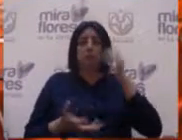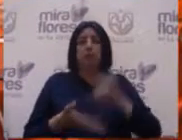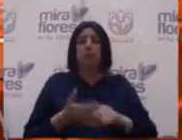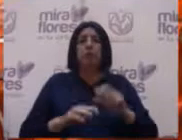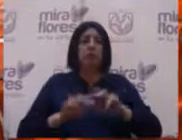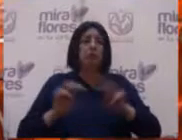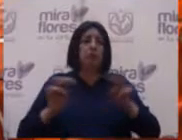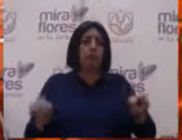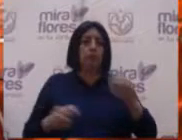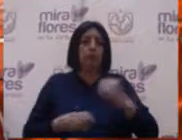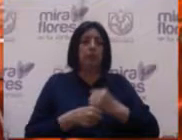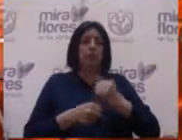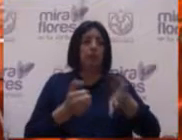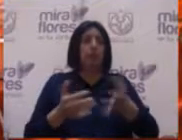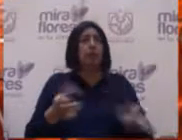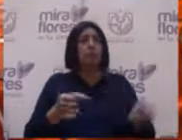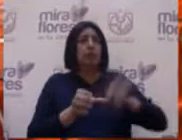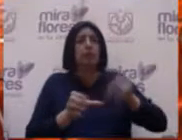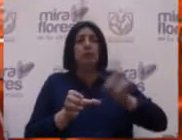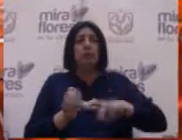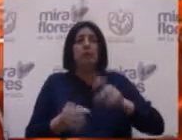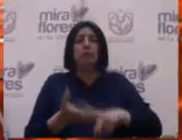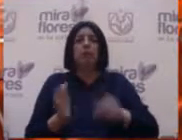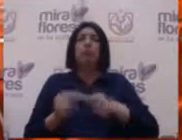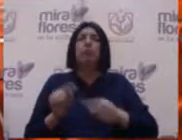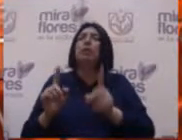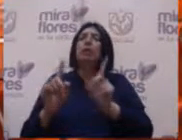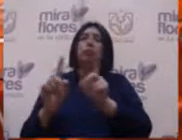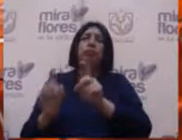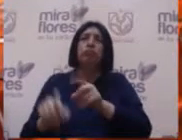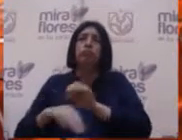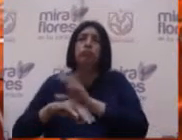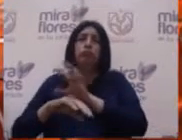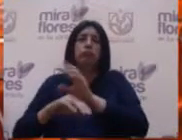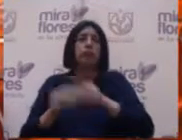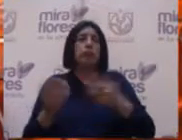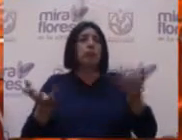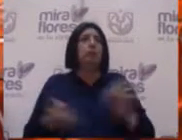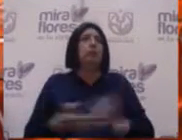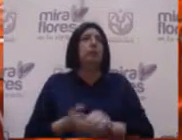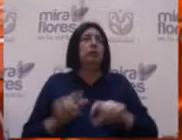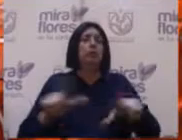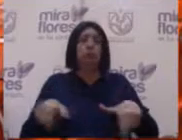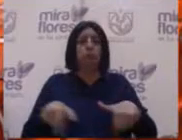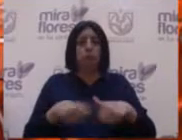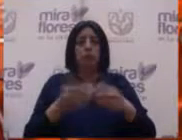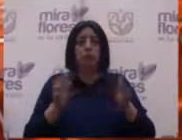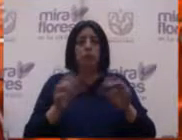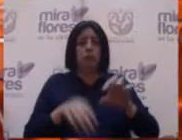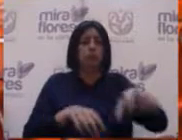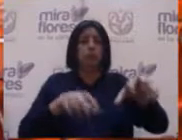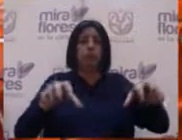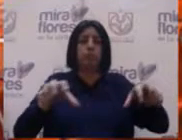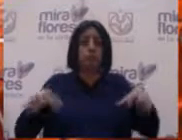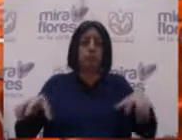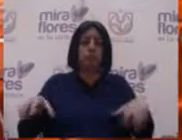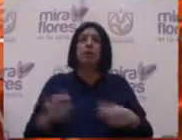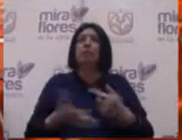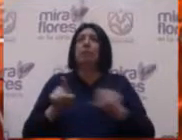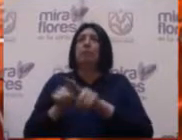de trabajo se desarrollaron con la participación de los consultores y las áreas involucradas en el desarrollo urbano del distrito. Asimismo, se